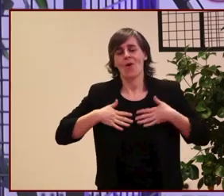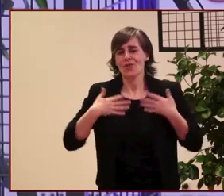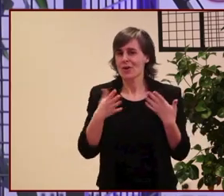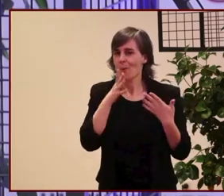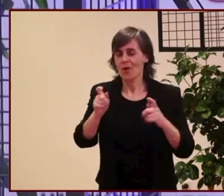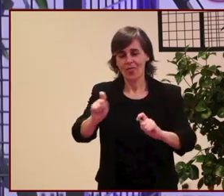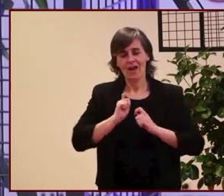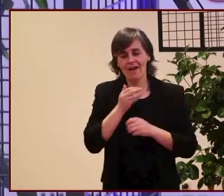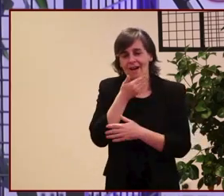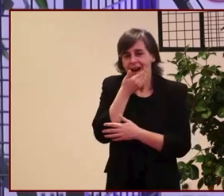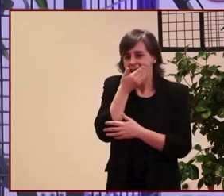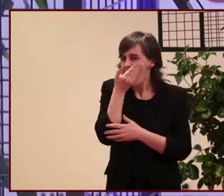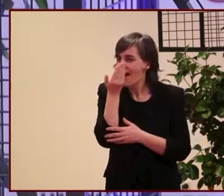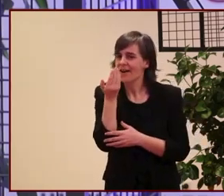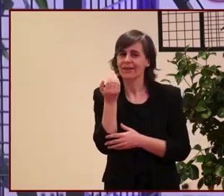autenticidad